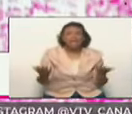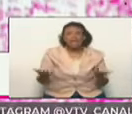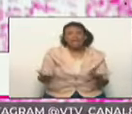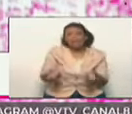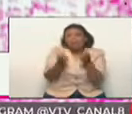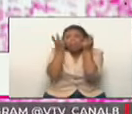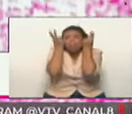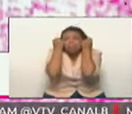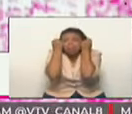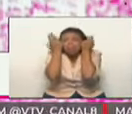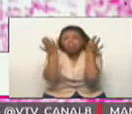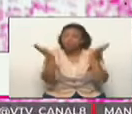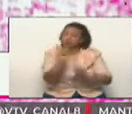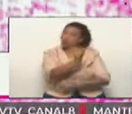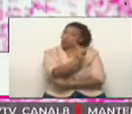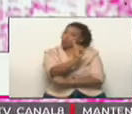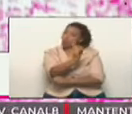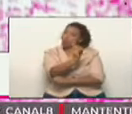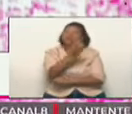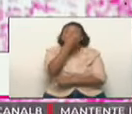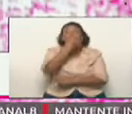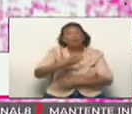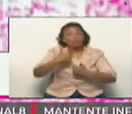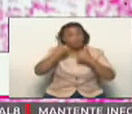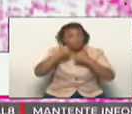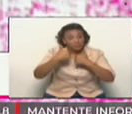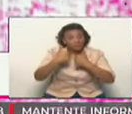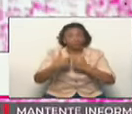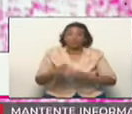inocente, pero sí soy buena gente.